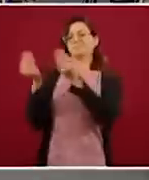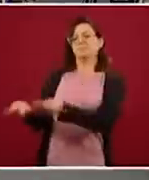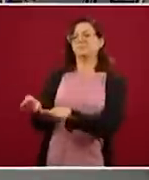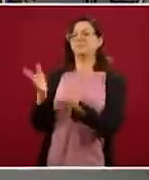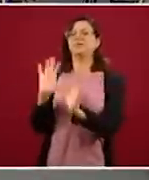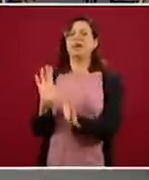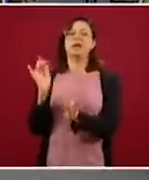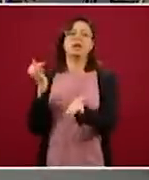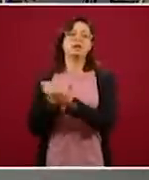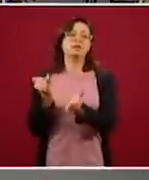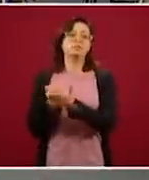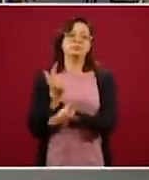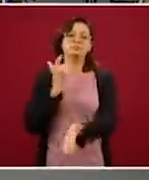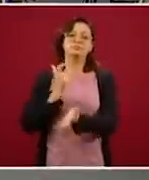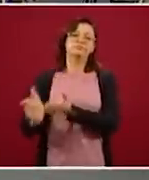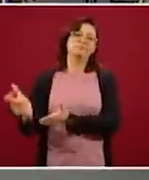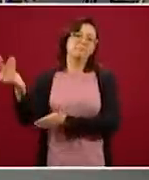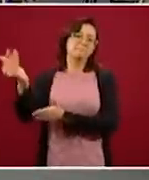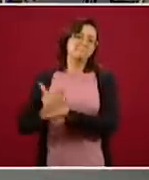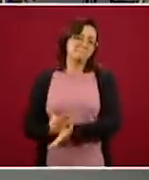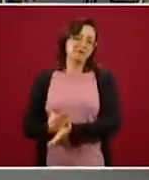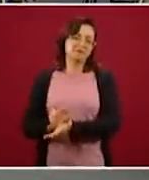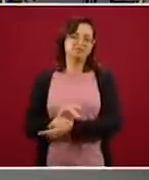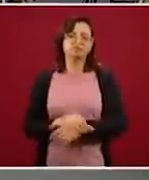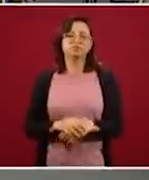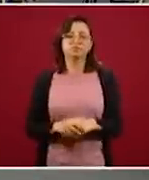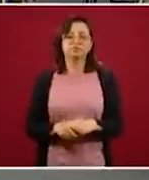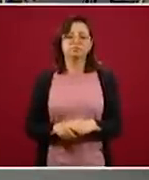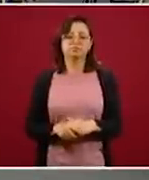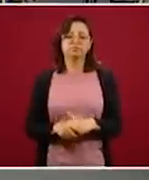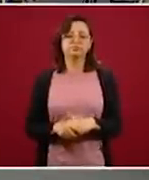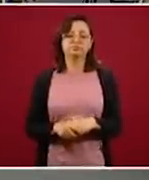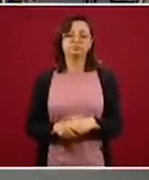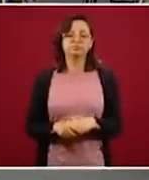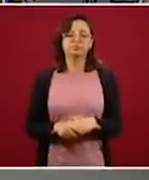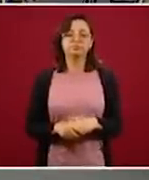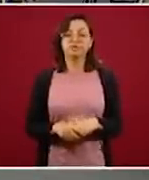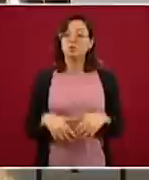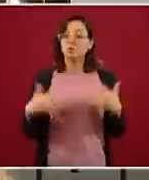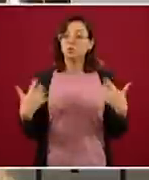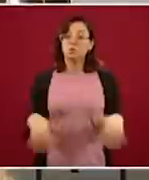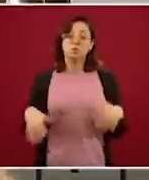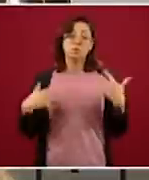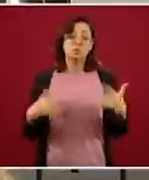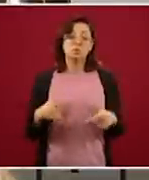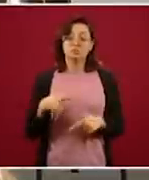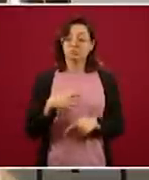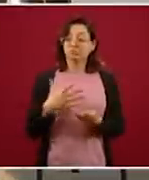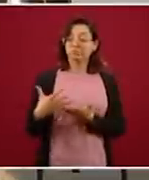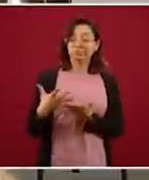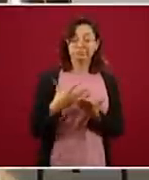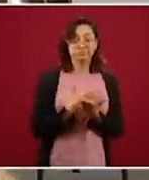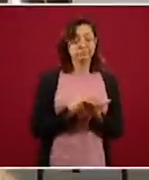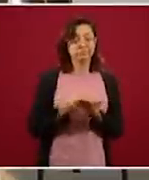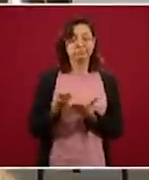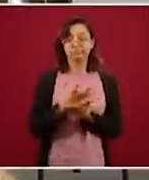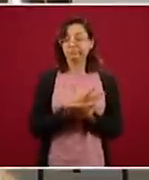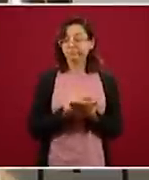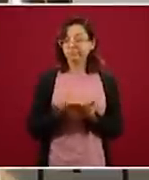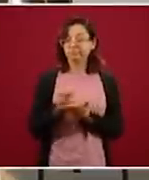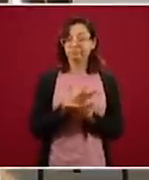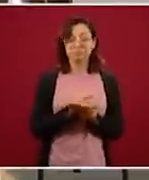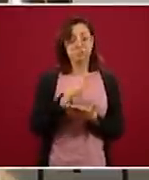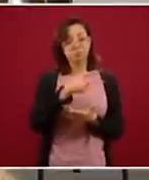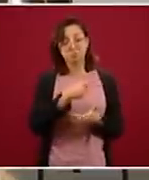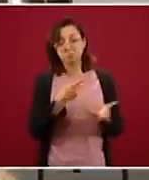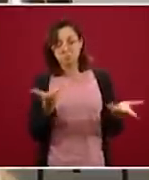una menor cantidad de impuestos. Han generado fortunas en pocos años a partir de la no producción de